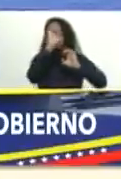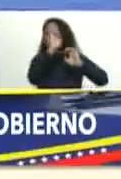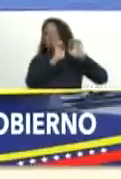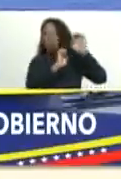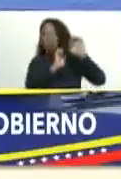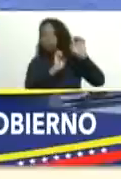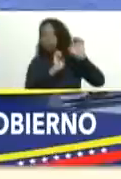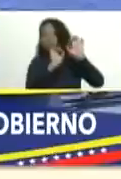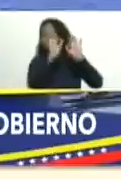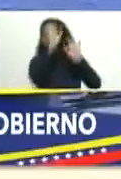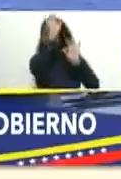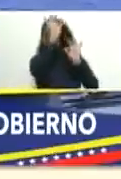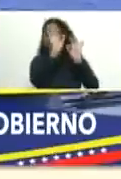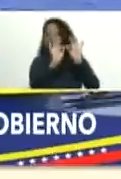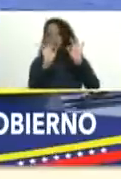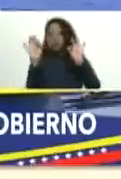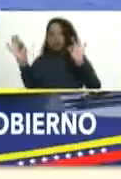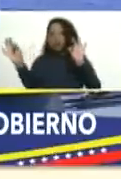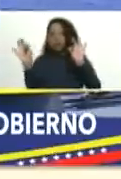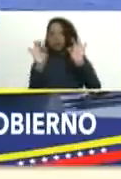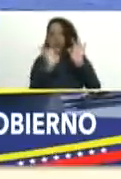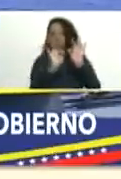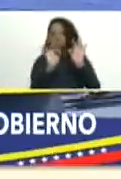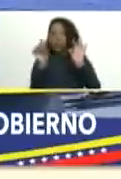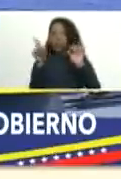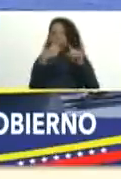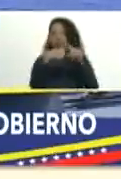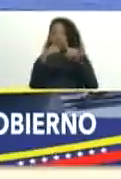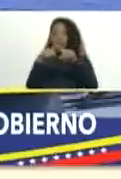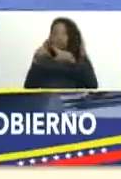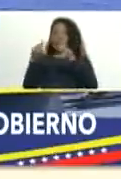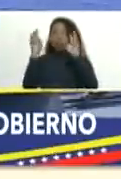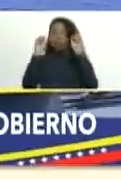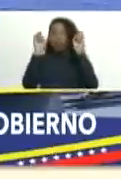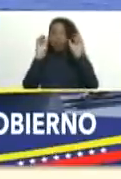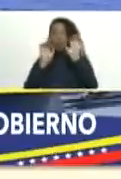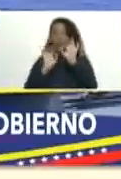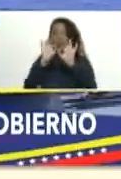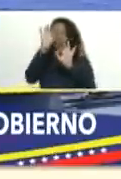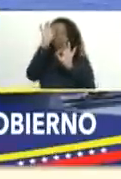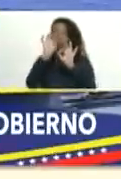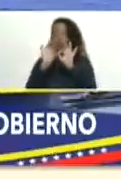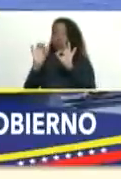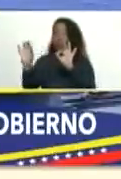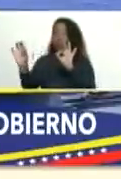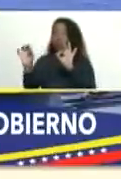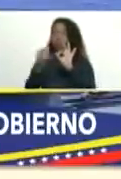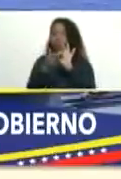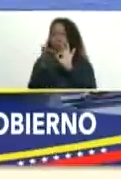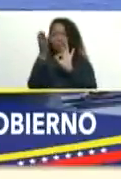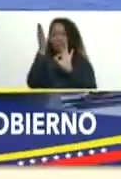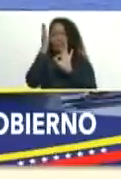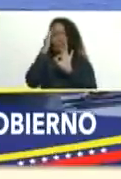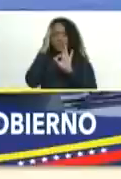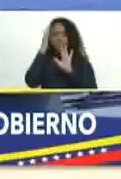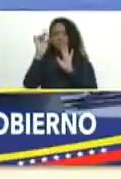la medición permanente. Nosotros tenemos diversos sistemas de medición, como saben ustedes.